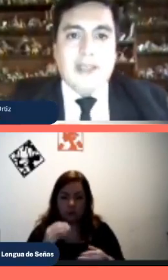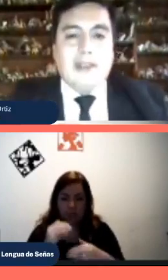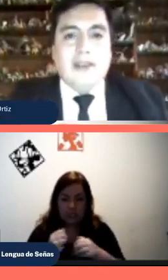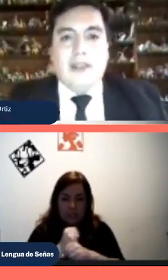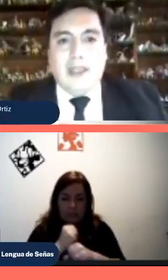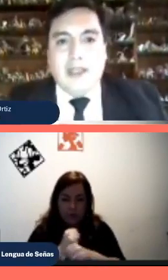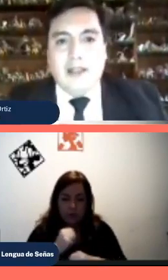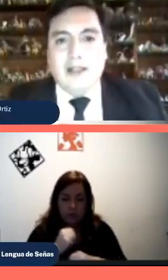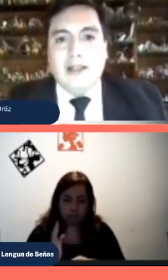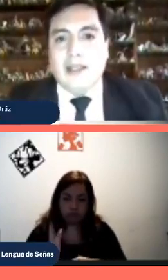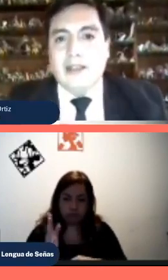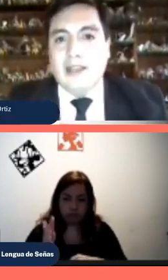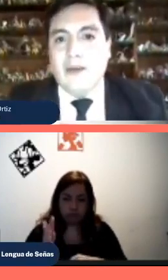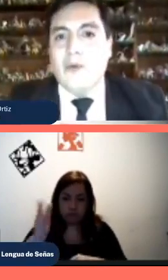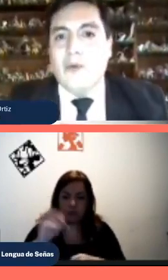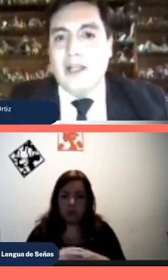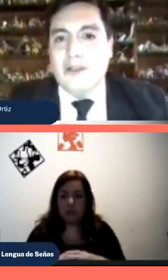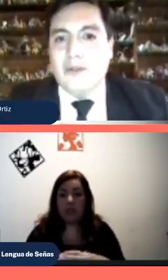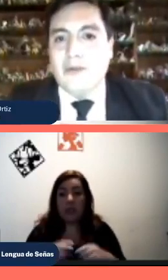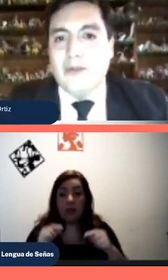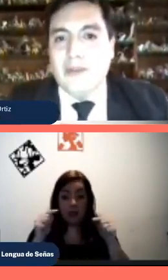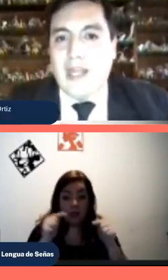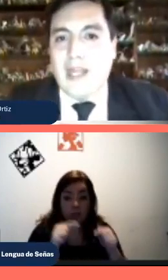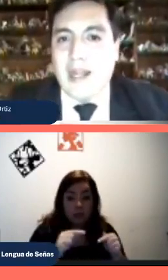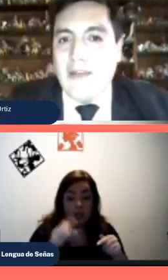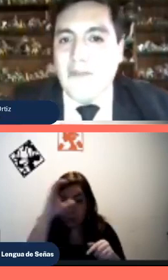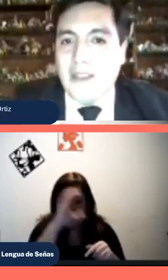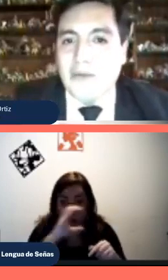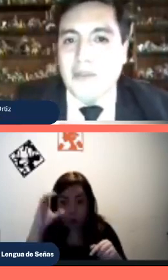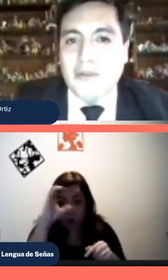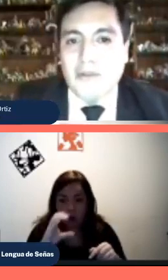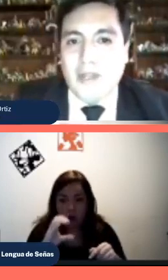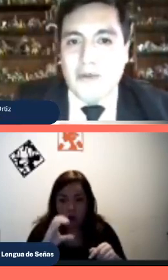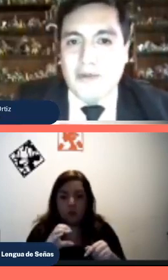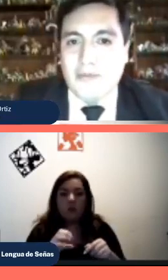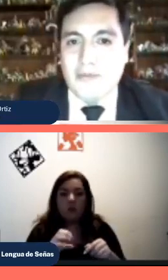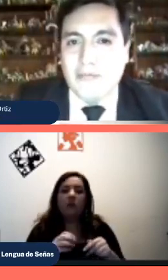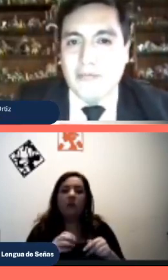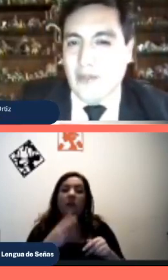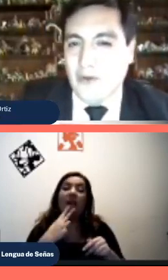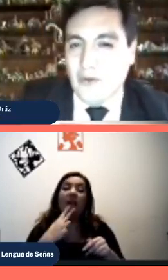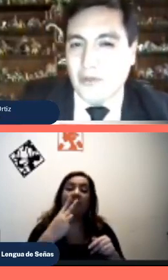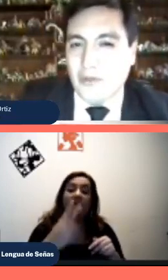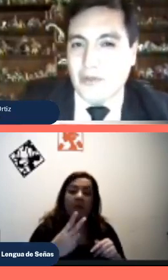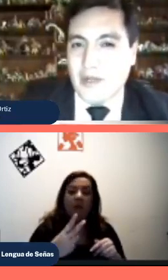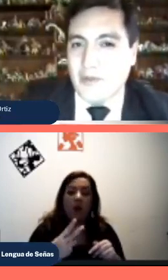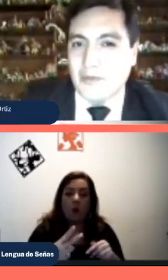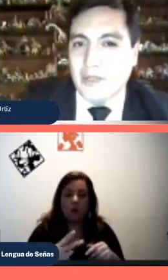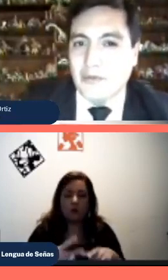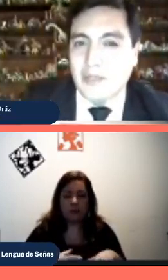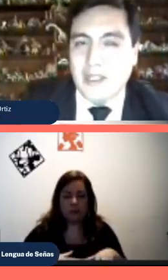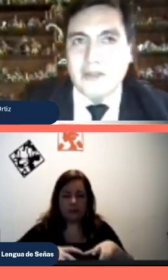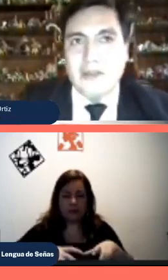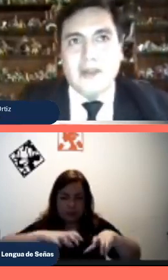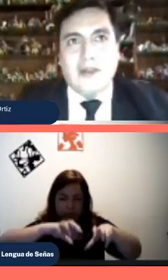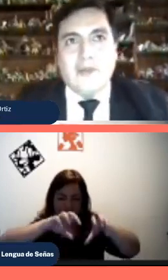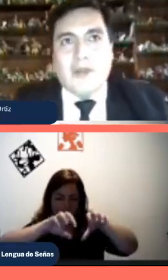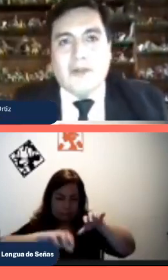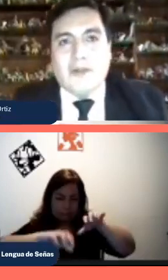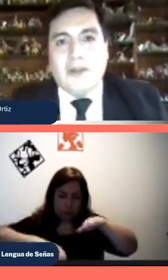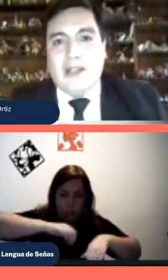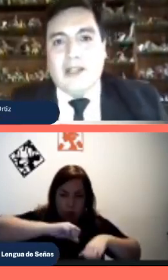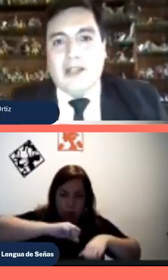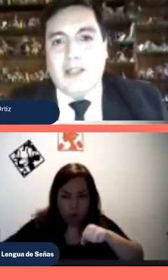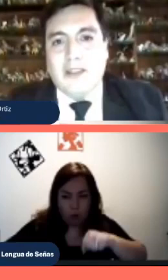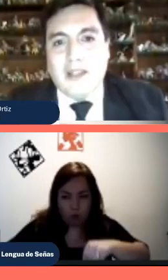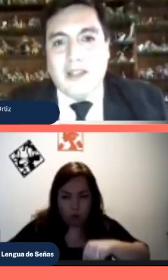que él está buscando traer a la vida un dinosaurio. ¿Y cómo, se podrán preguntar ustedes? Bueno,